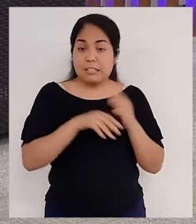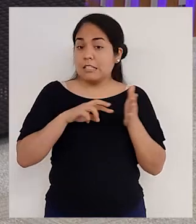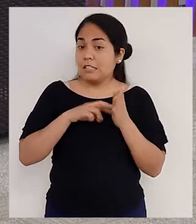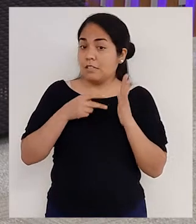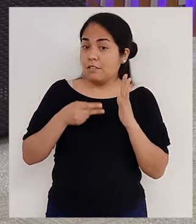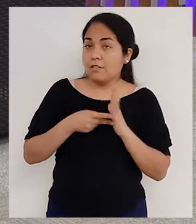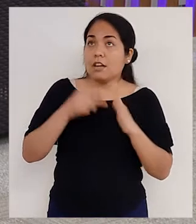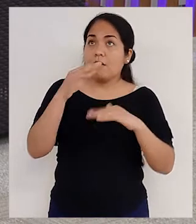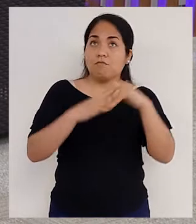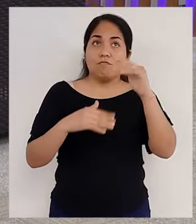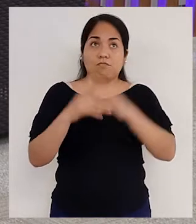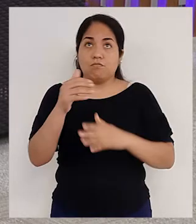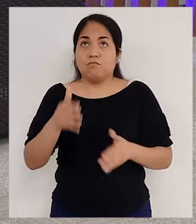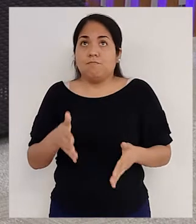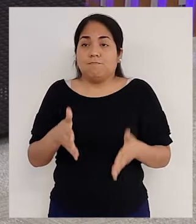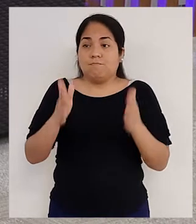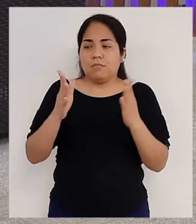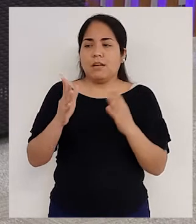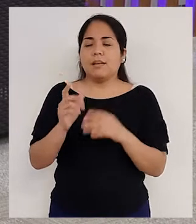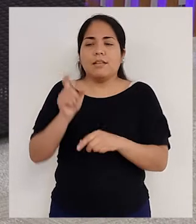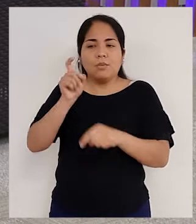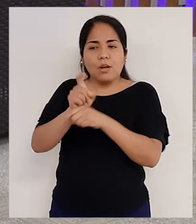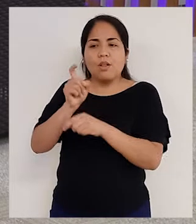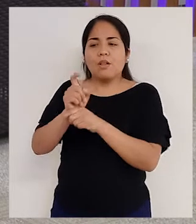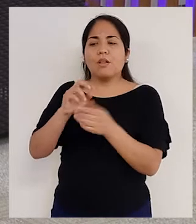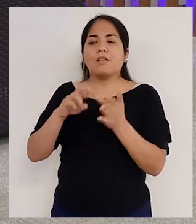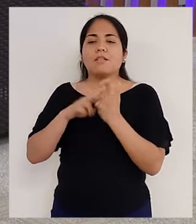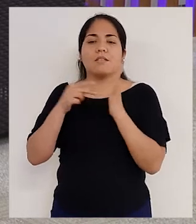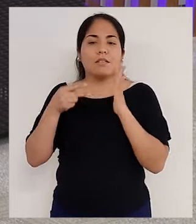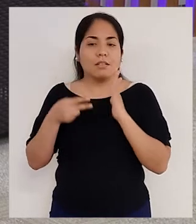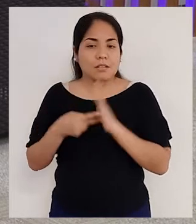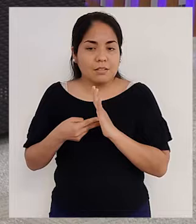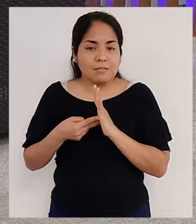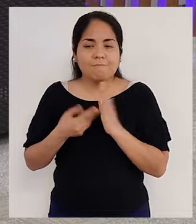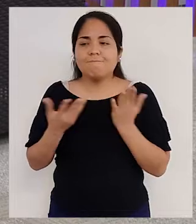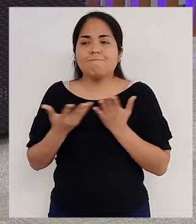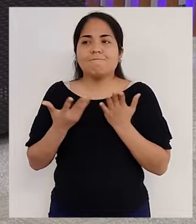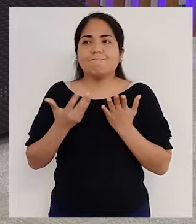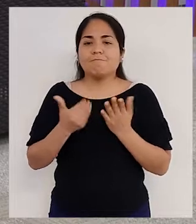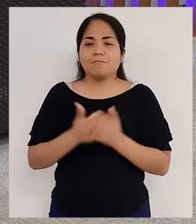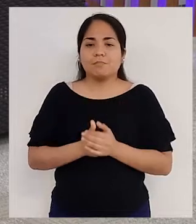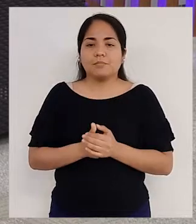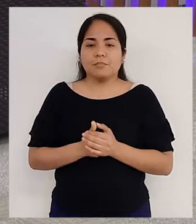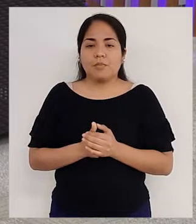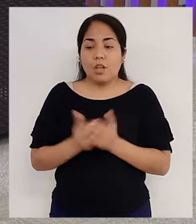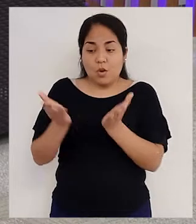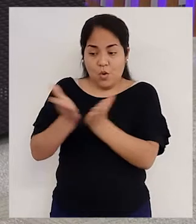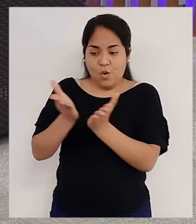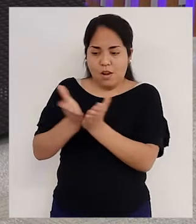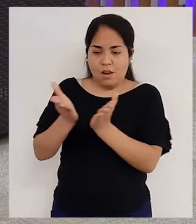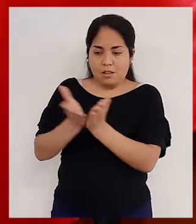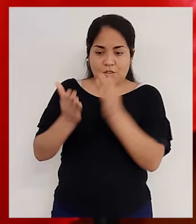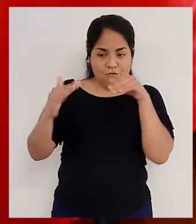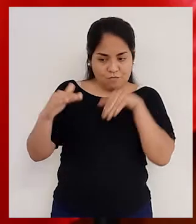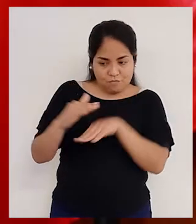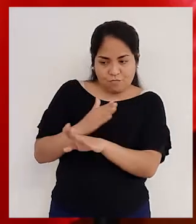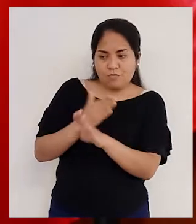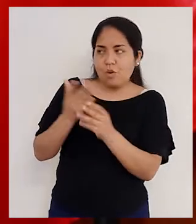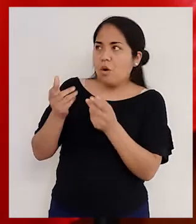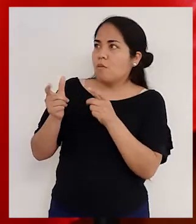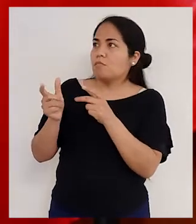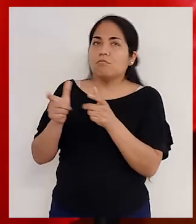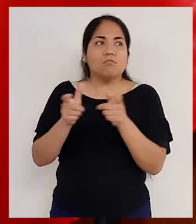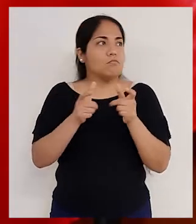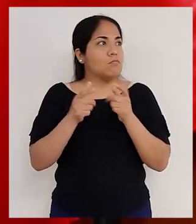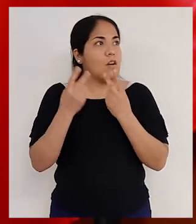público. Y no me refiero acá solamente a infraestructura. Cuando le hablo de educación, me estoy refiriendo a la infraestructura de los colegios, pero me